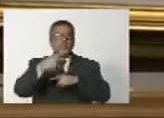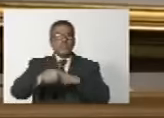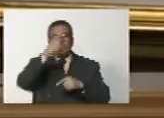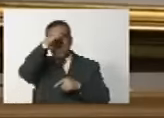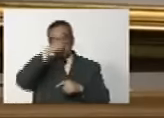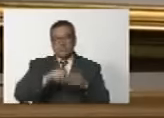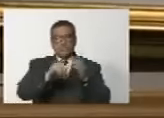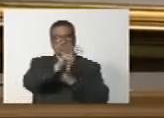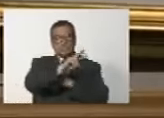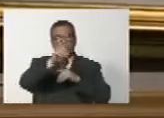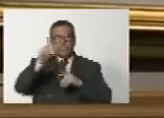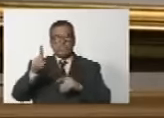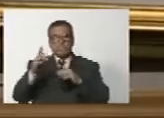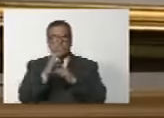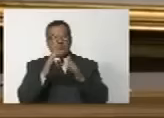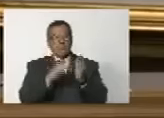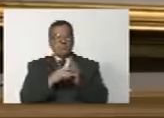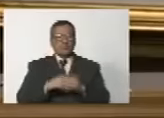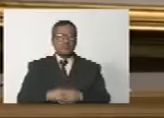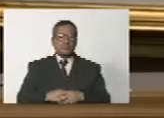domingo 21 de abril,